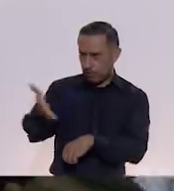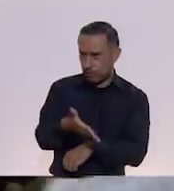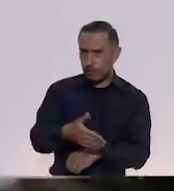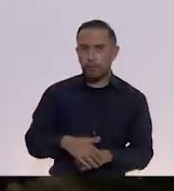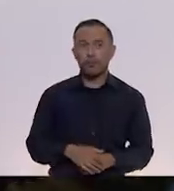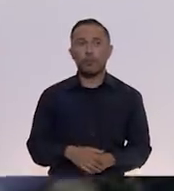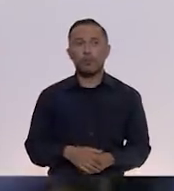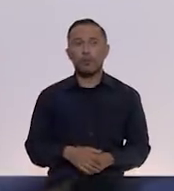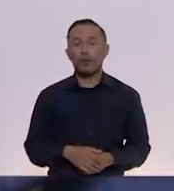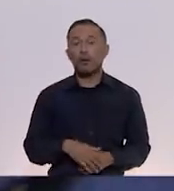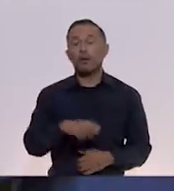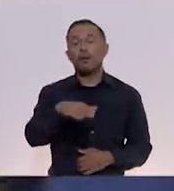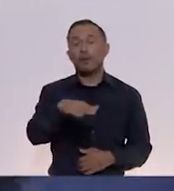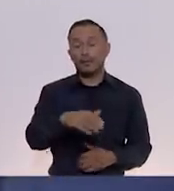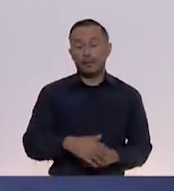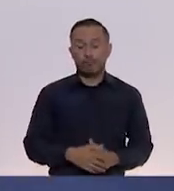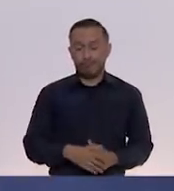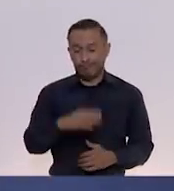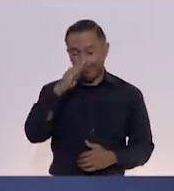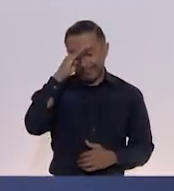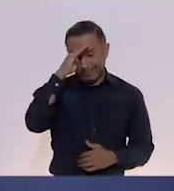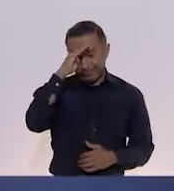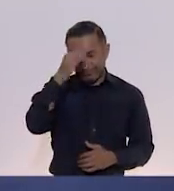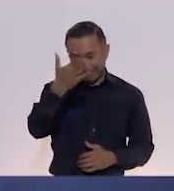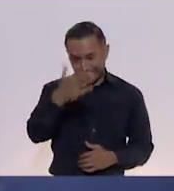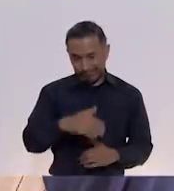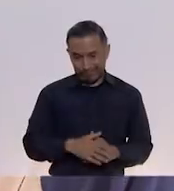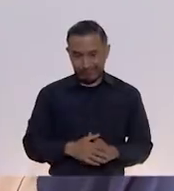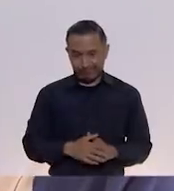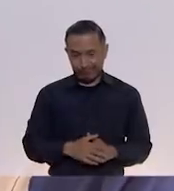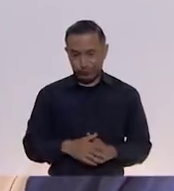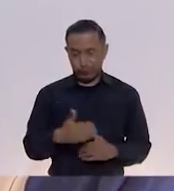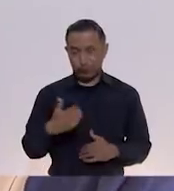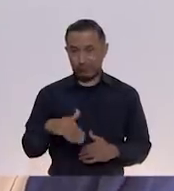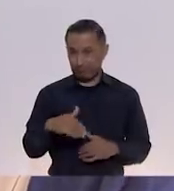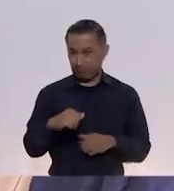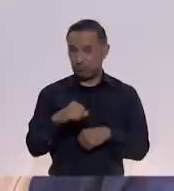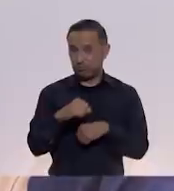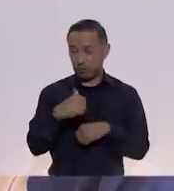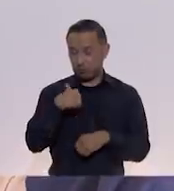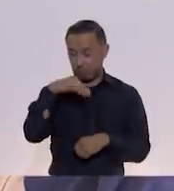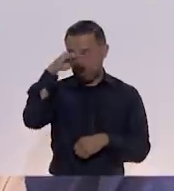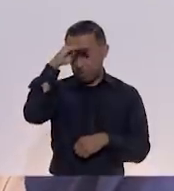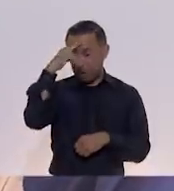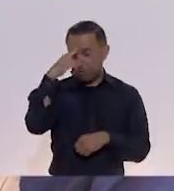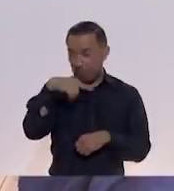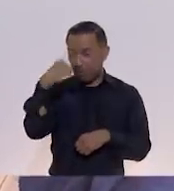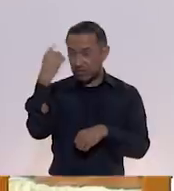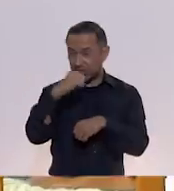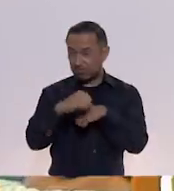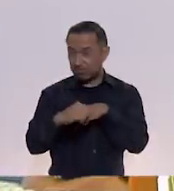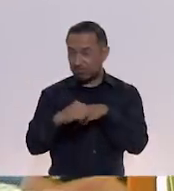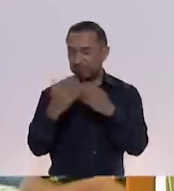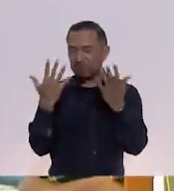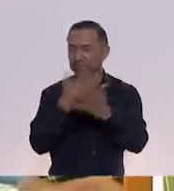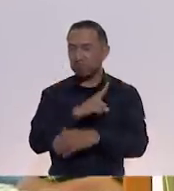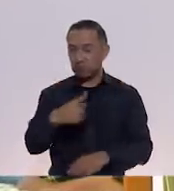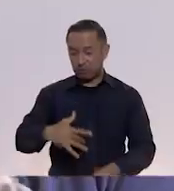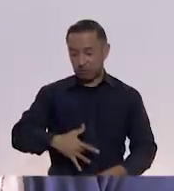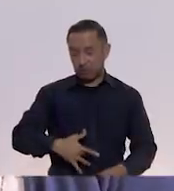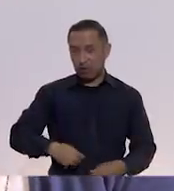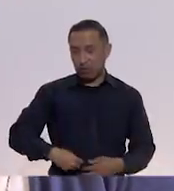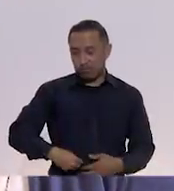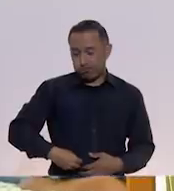Señor Gorospe. La operación va a ser más complicada de lo que pensé. La tumoración gástrica está creciendo y